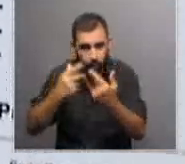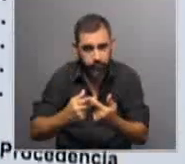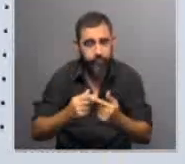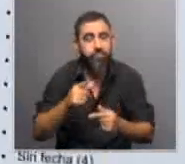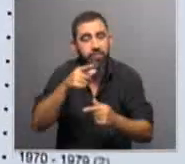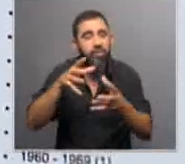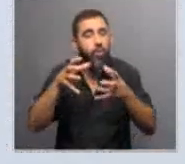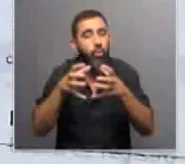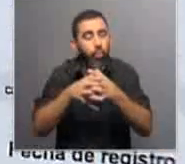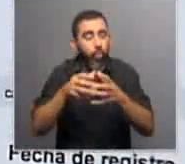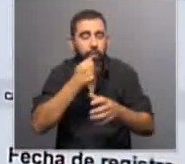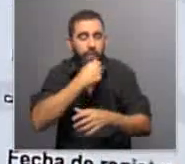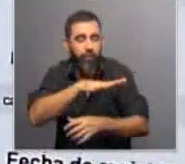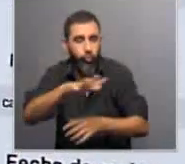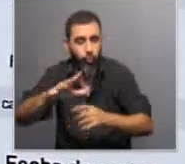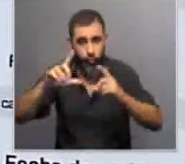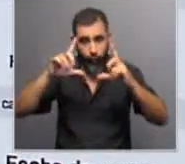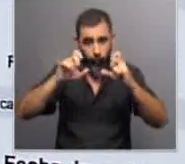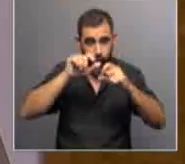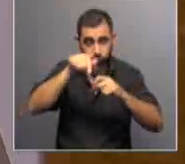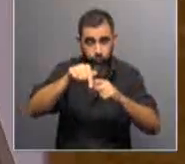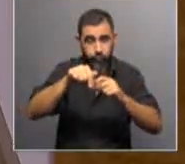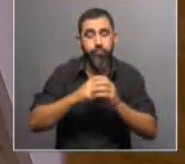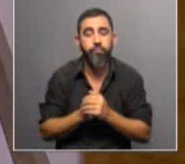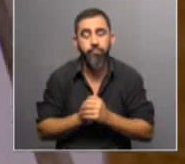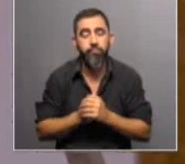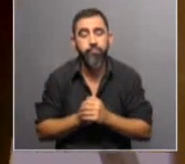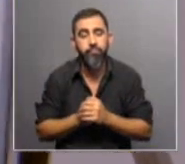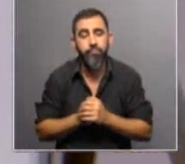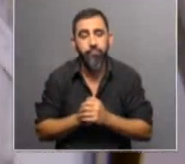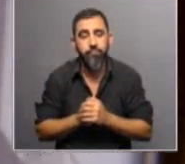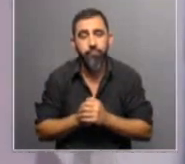Básicamente, este grupo de series históricas que conforman este archivo histórico institucional